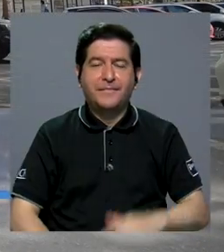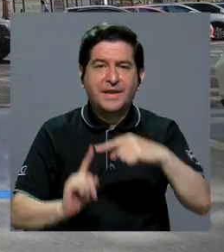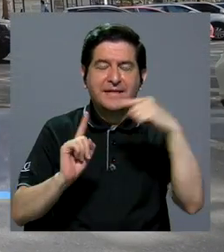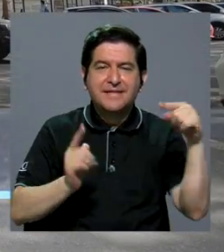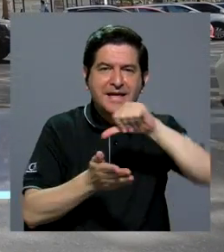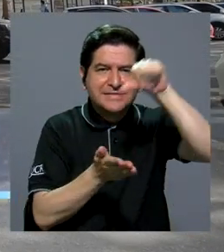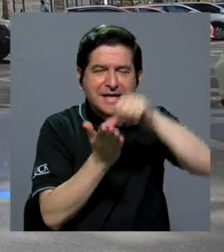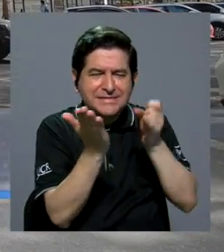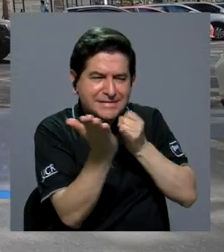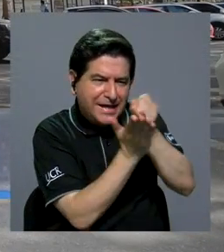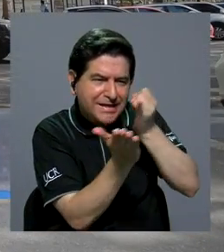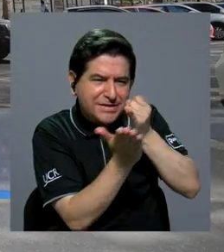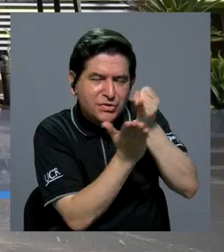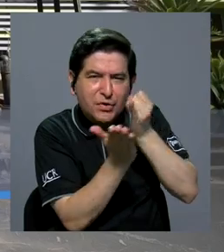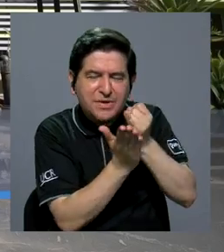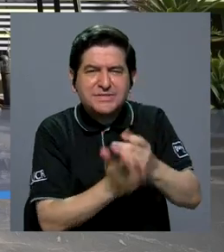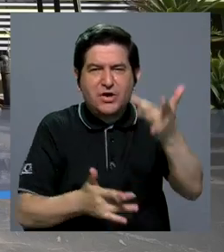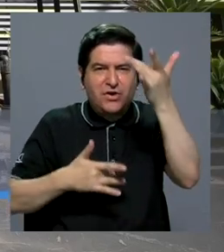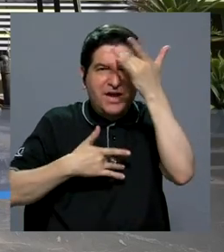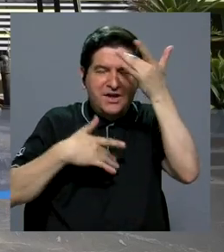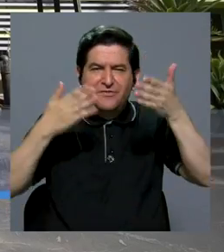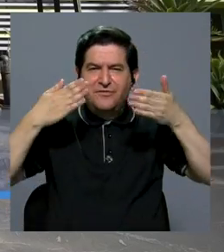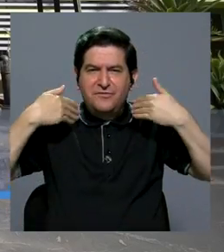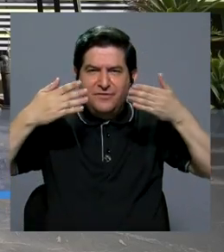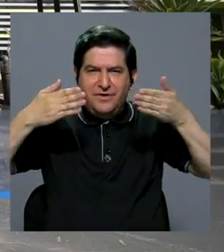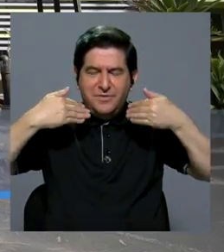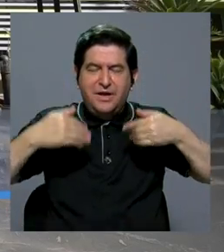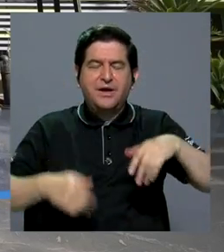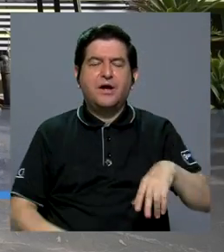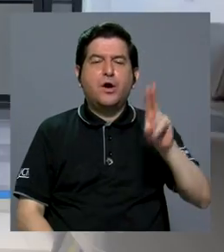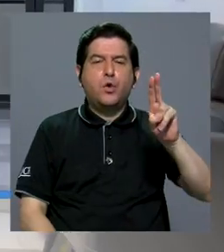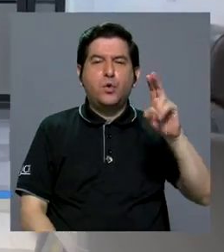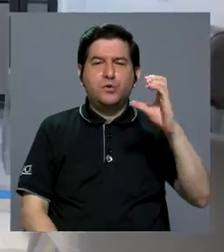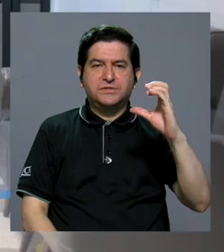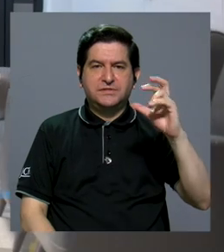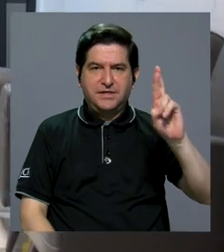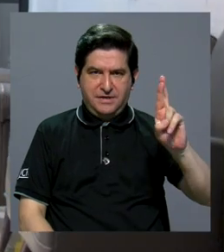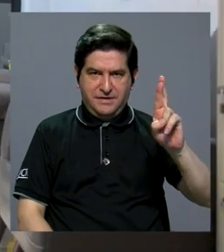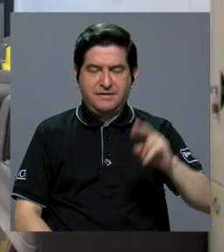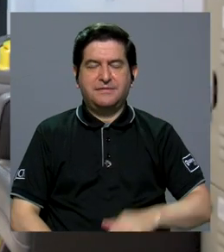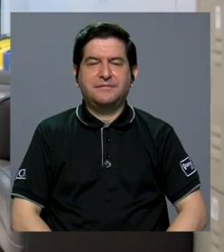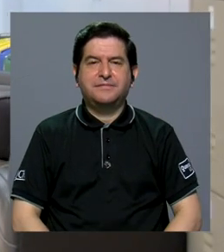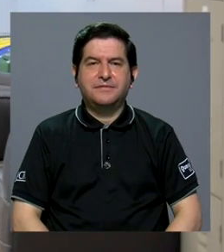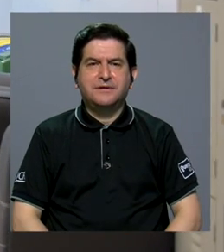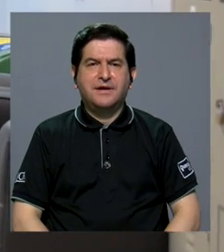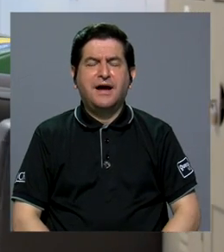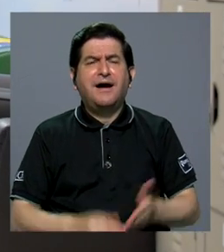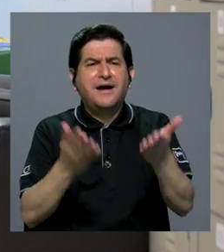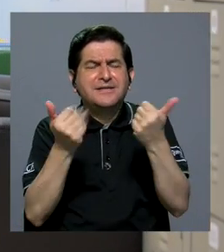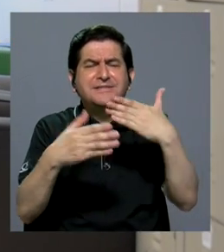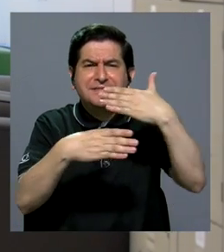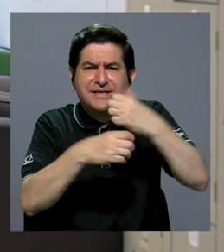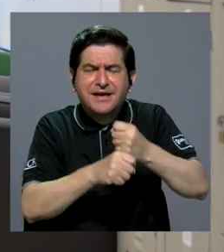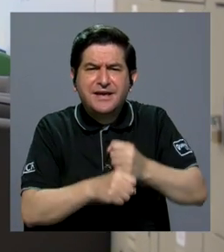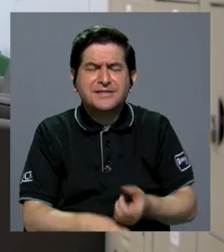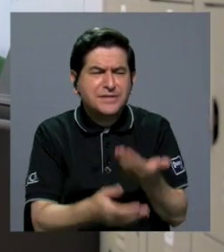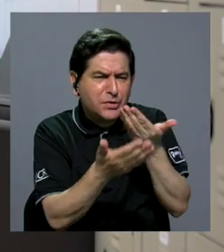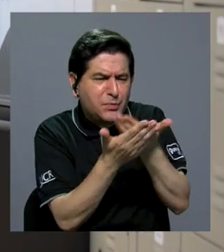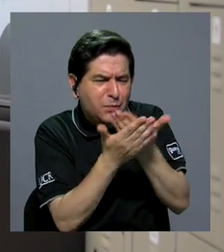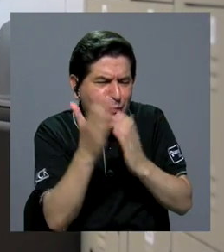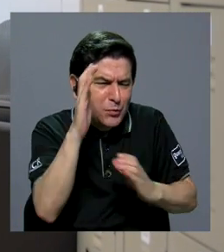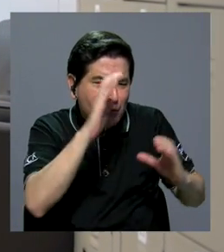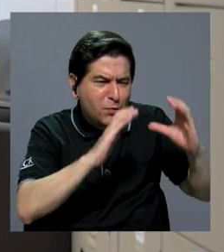Desde el Centro de Investigación de Enfermedades Tropicales de la Universidad de Costa Rica, se desea generar más